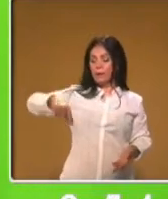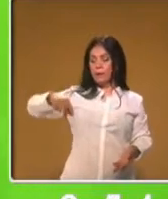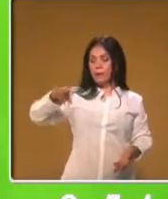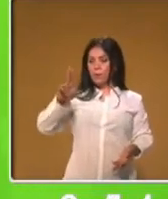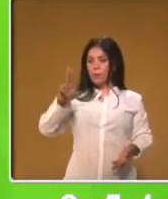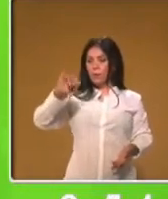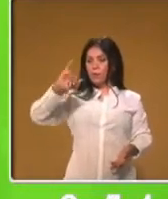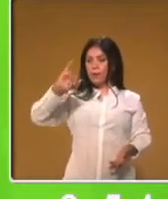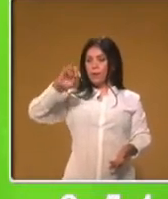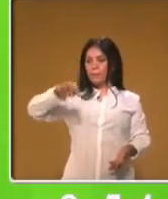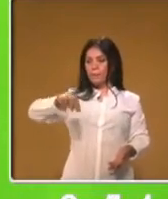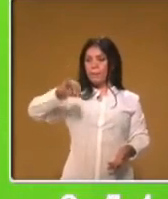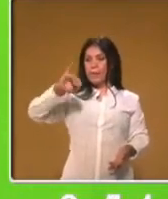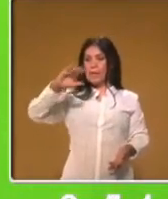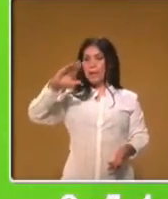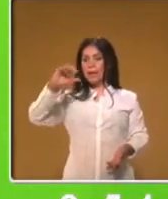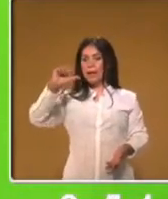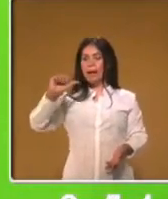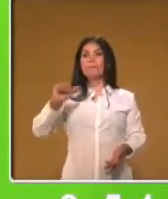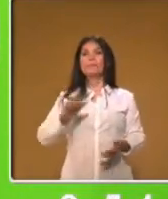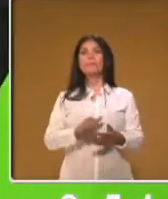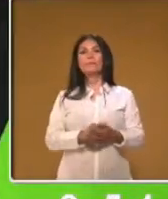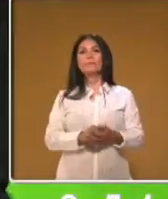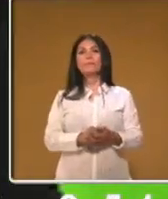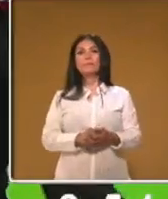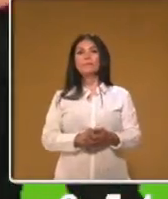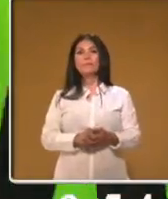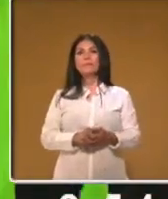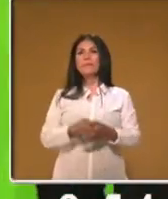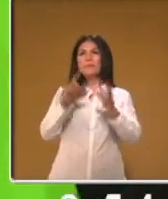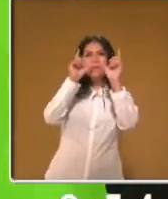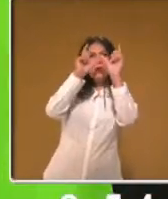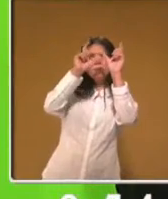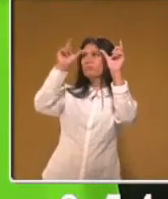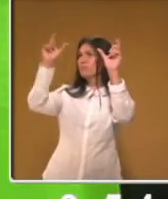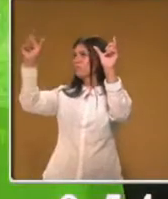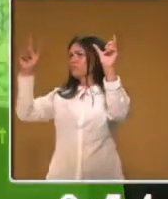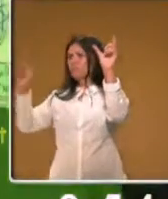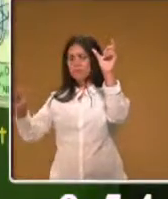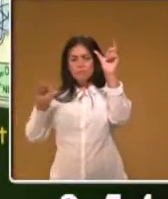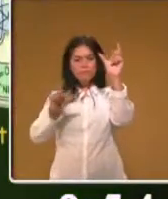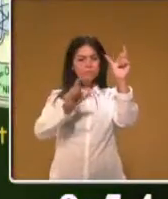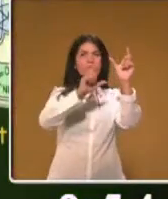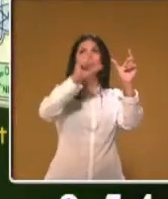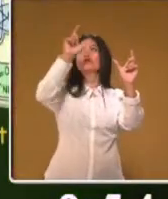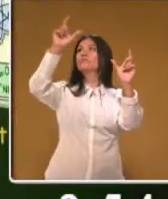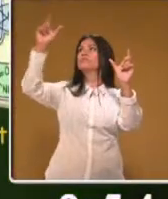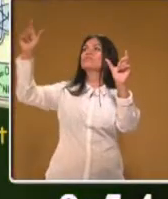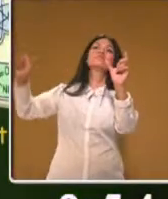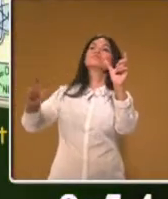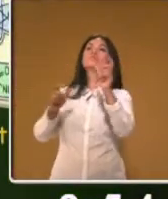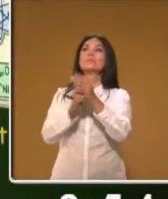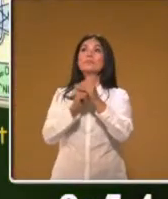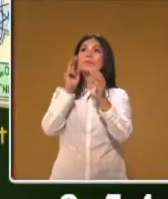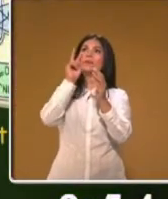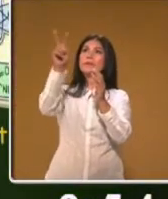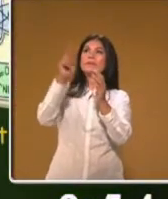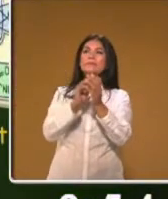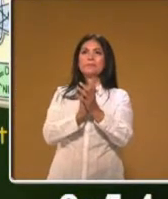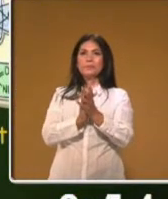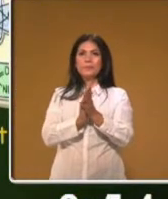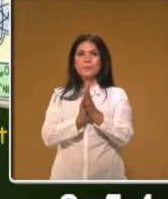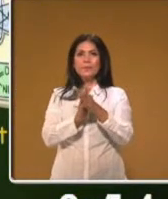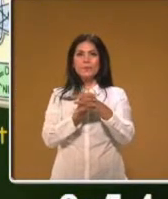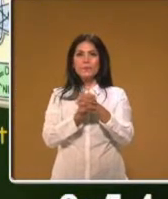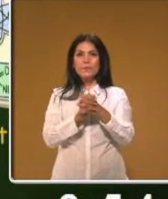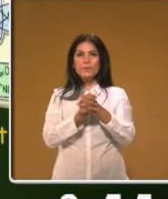cubo alguna de las implicaciones que tiene la química. ¿Del cubo número 2, maestro? El material de laboratorio. Vamos a investigar por ahí